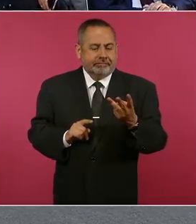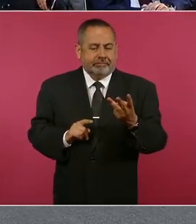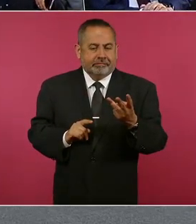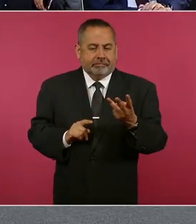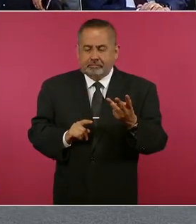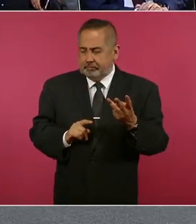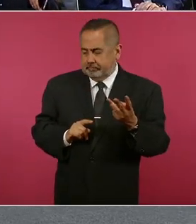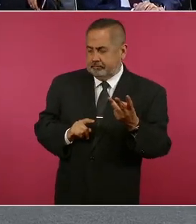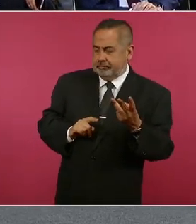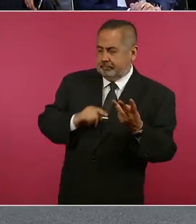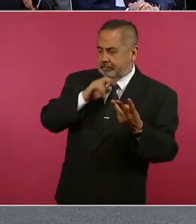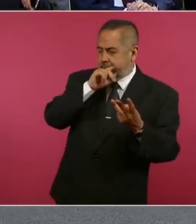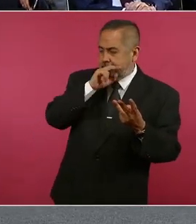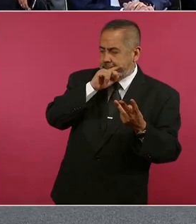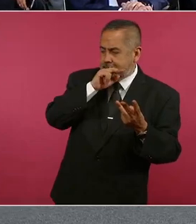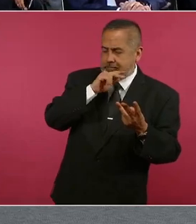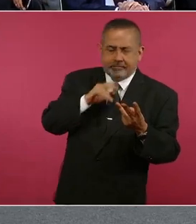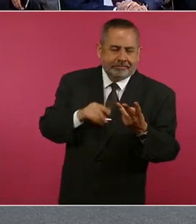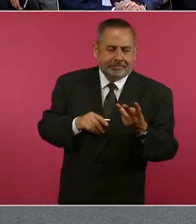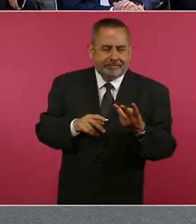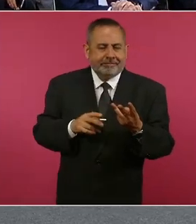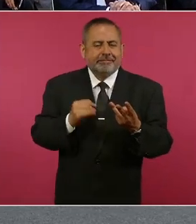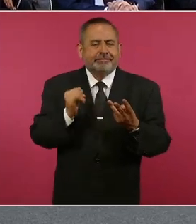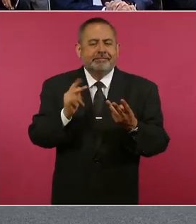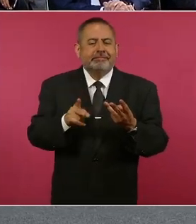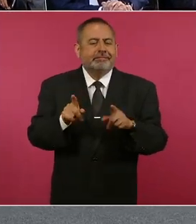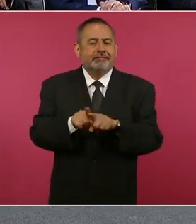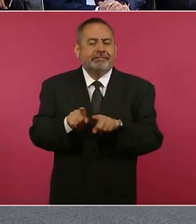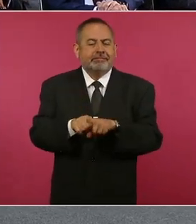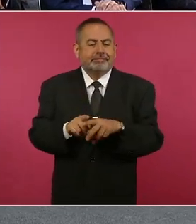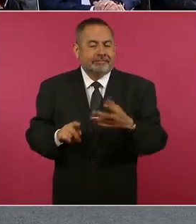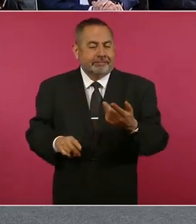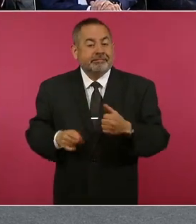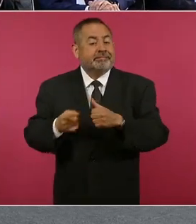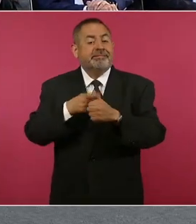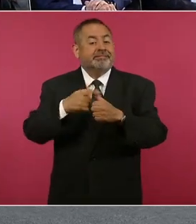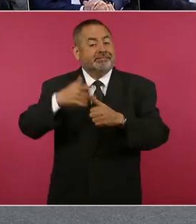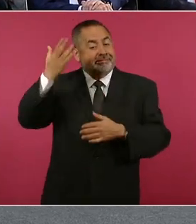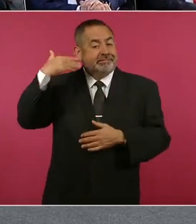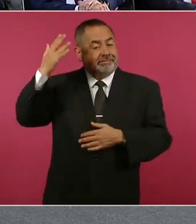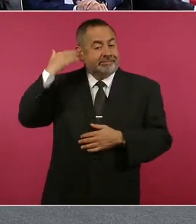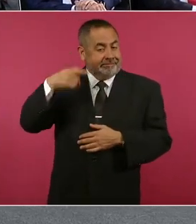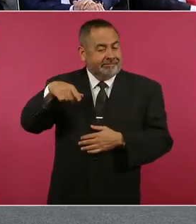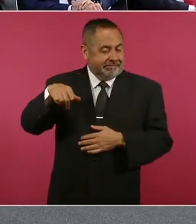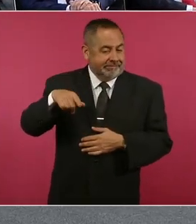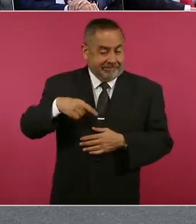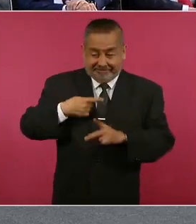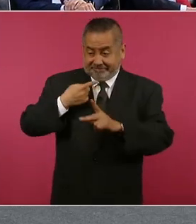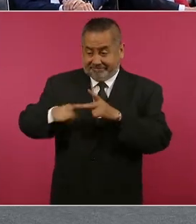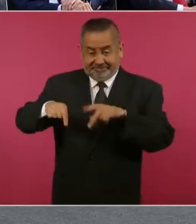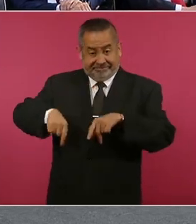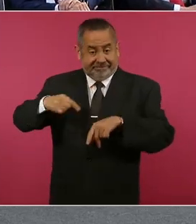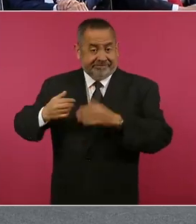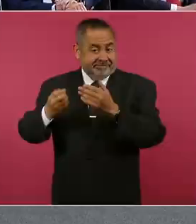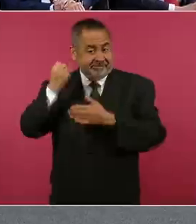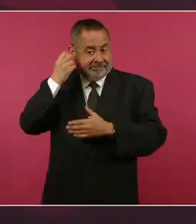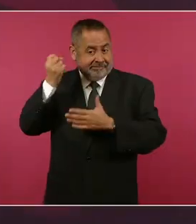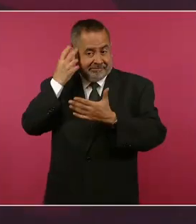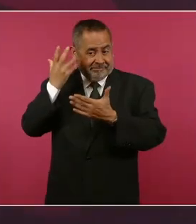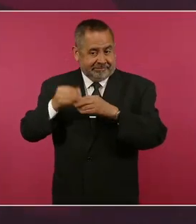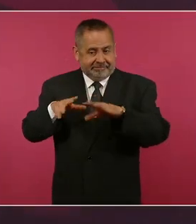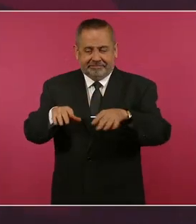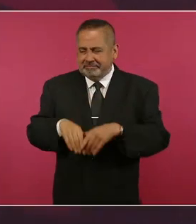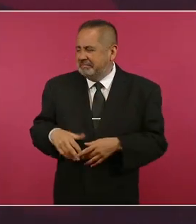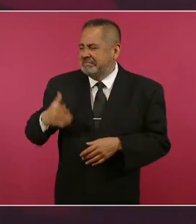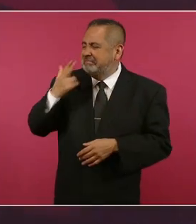empiezan a preocuparse. Entonces, primero era que esto no servía